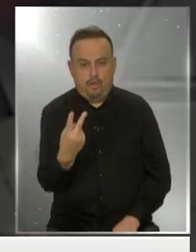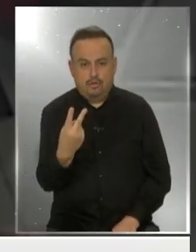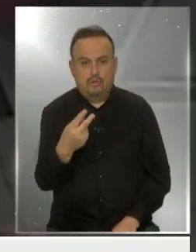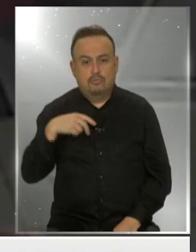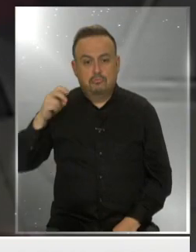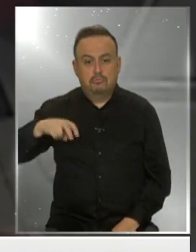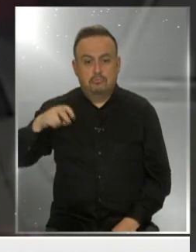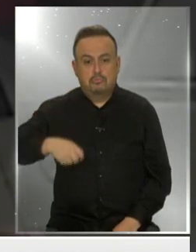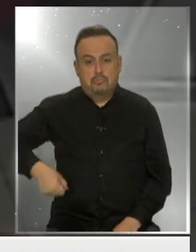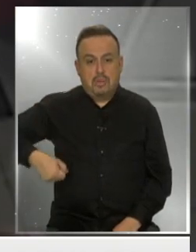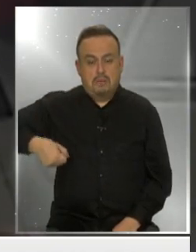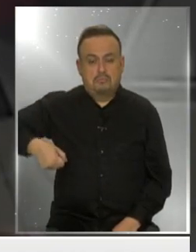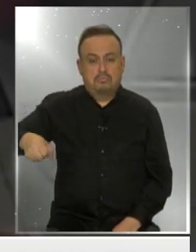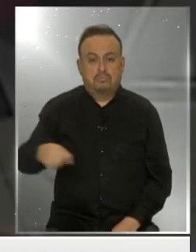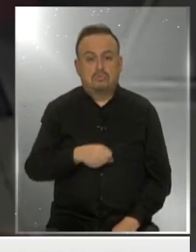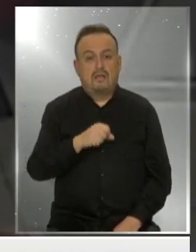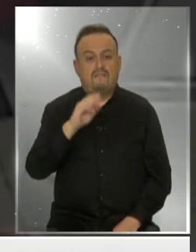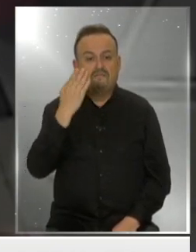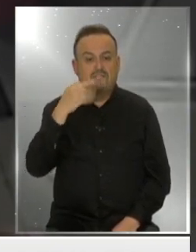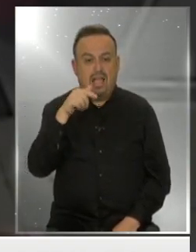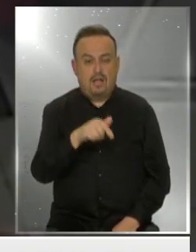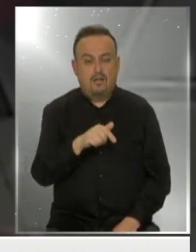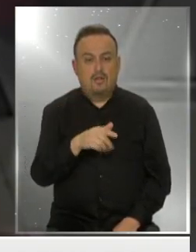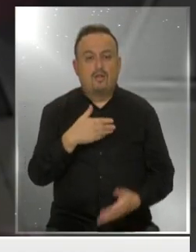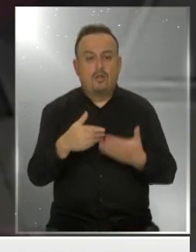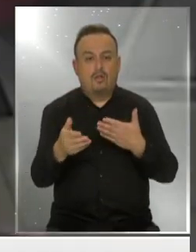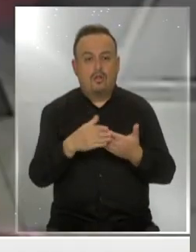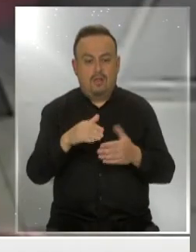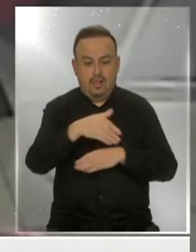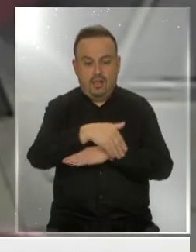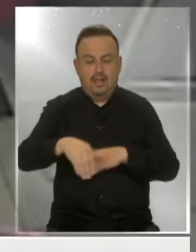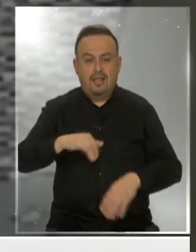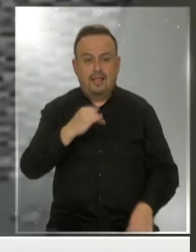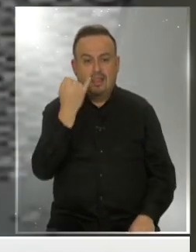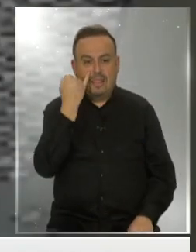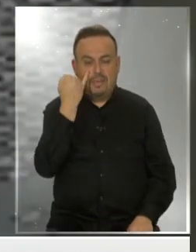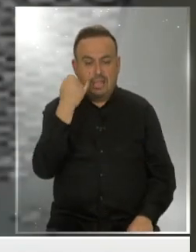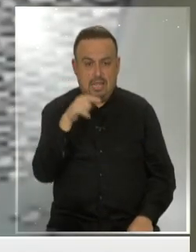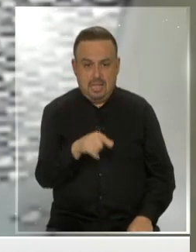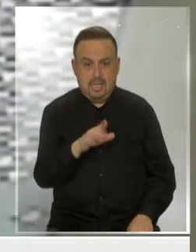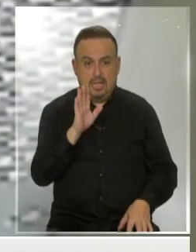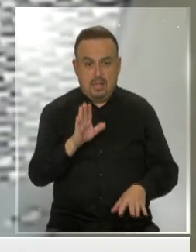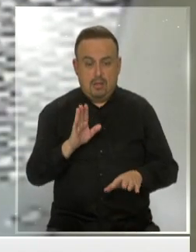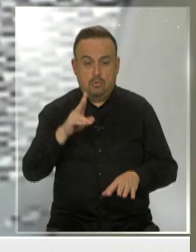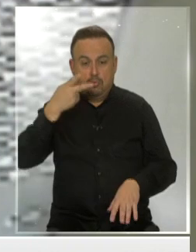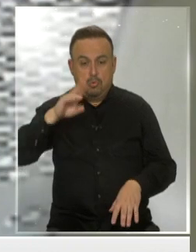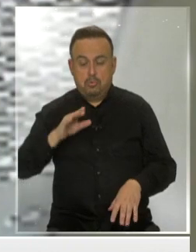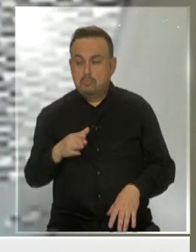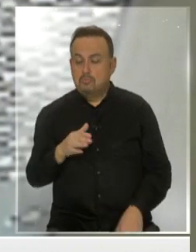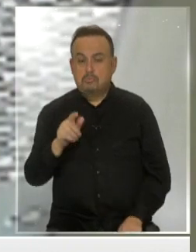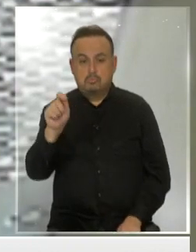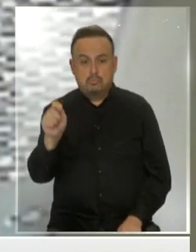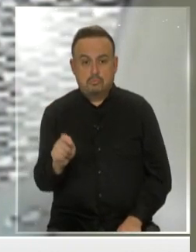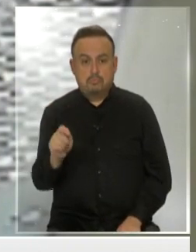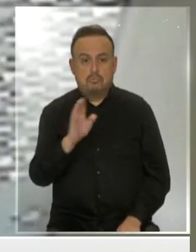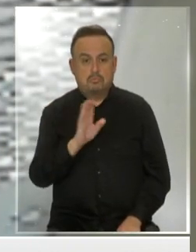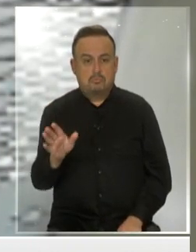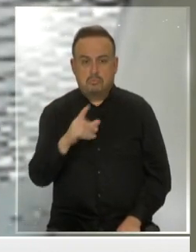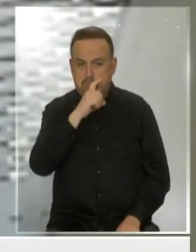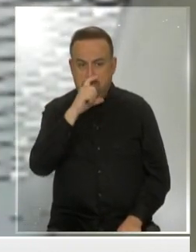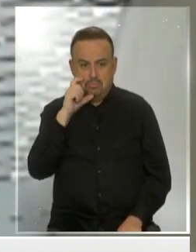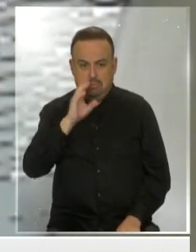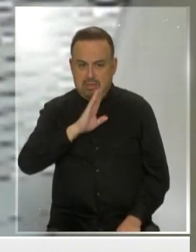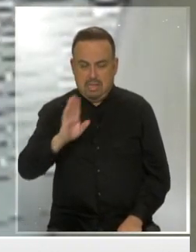caminó con la maleta hasta una sucursal bancaria ubicada en avenida independencia esperó su turno como un cliente más sin sacarse la